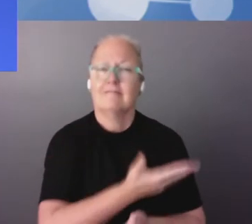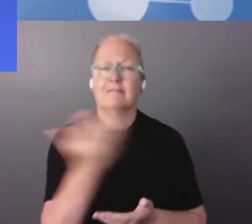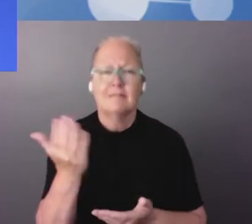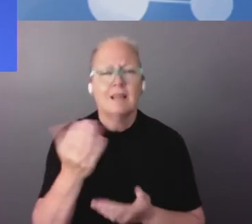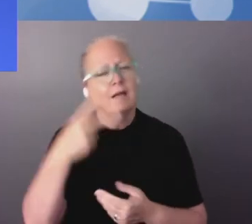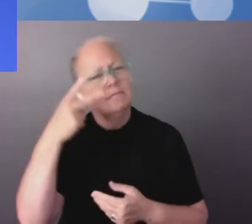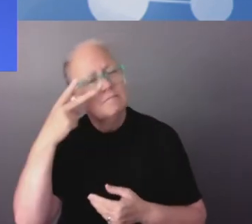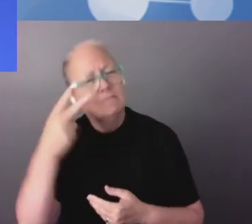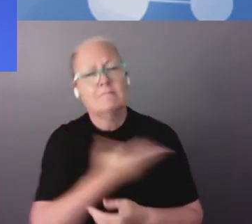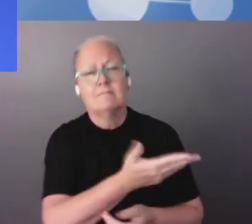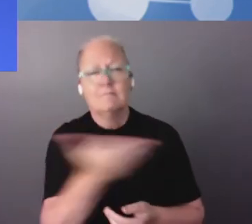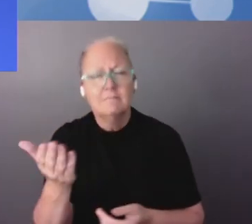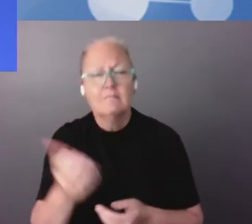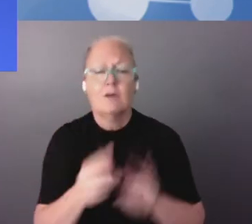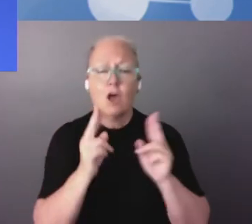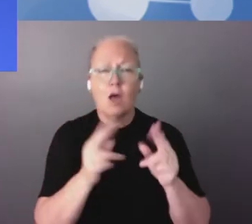un debate fructífero.